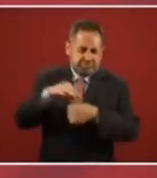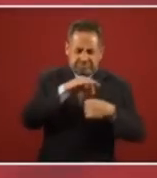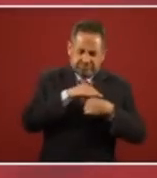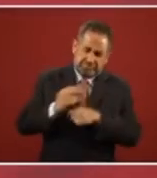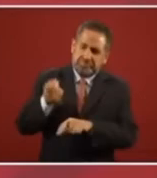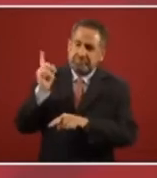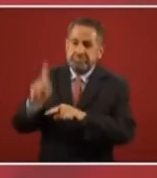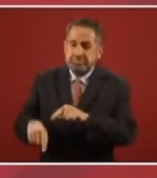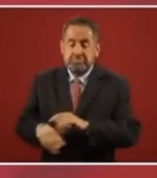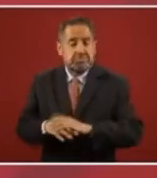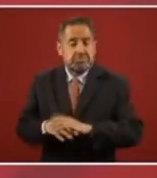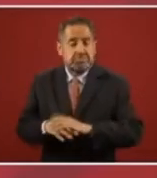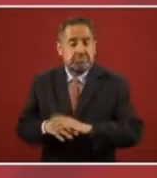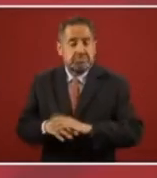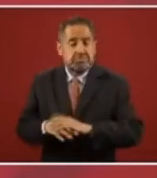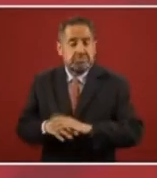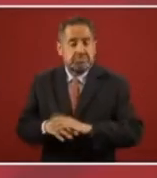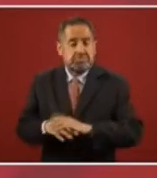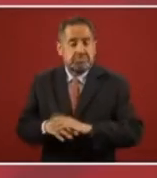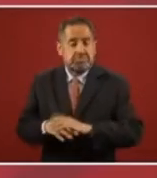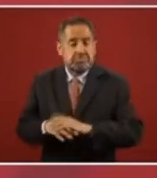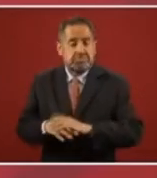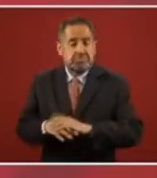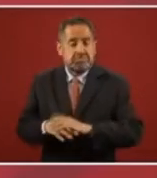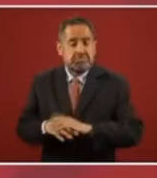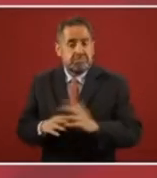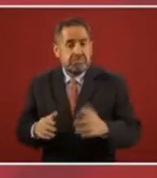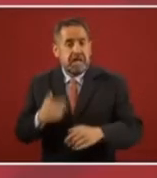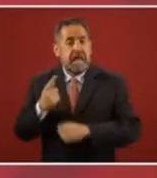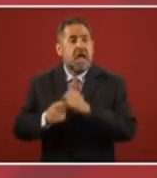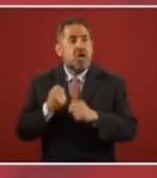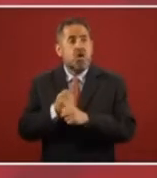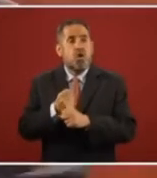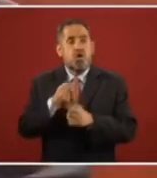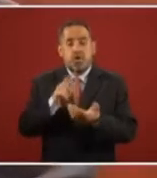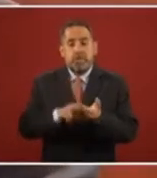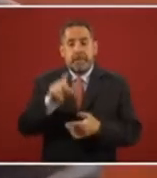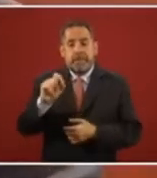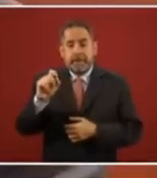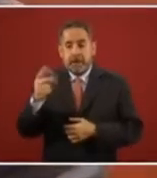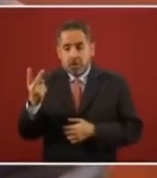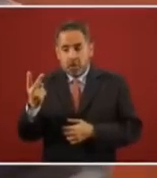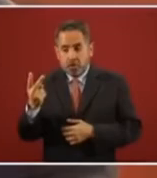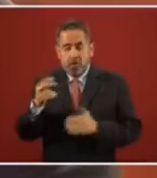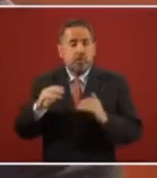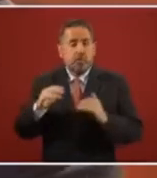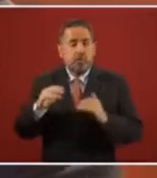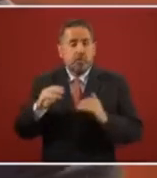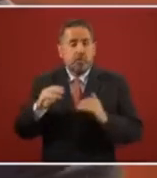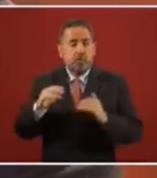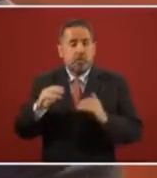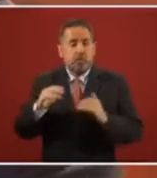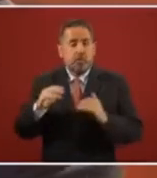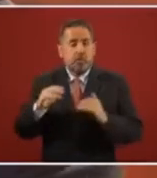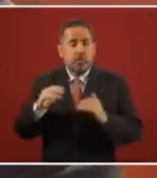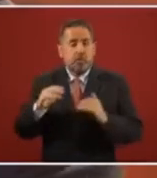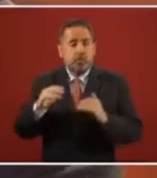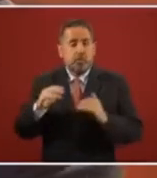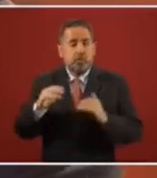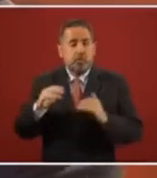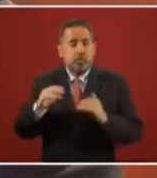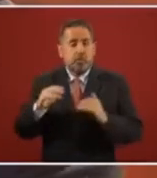el 22 en directo han intentado llevar a cabo consultas que tengan